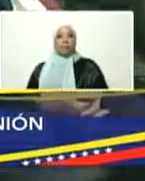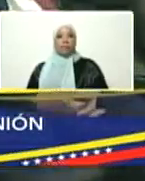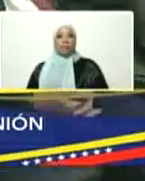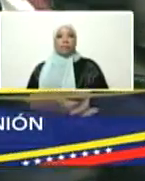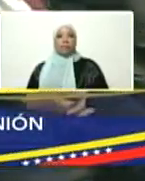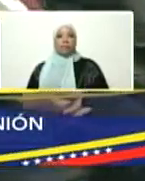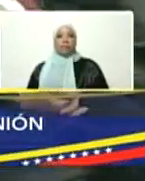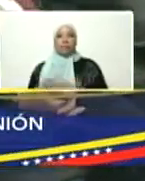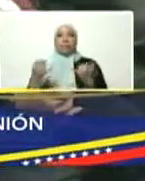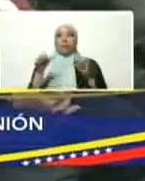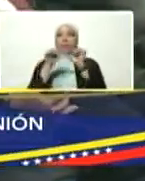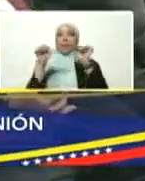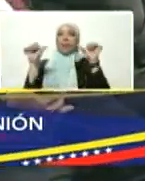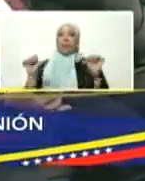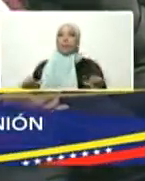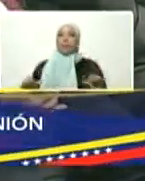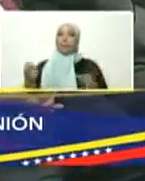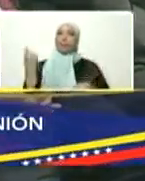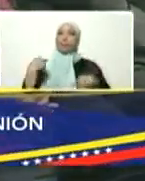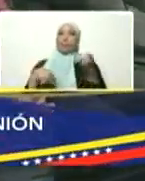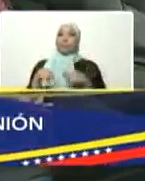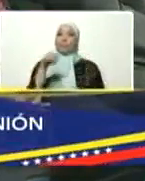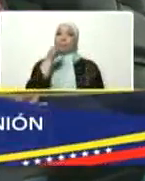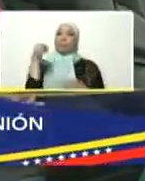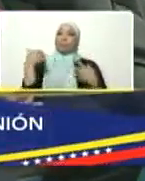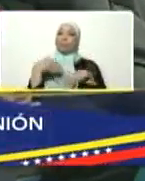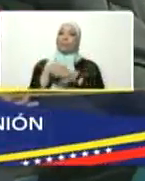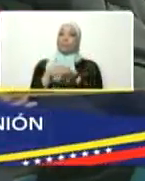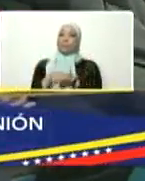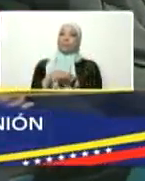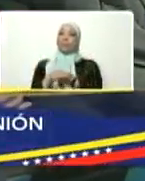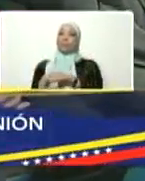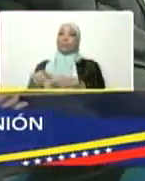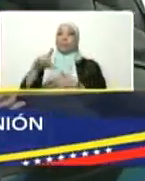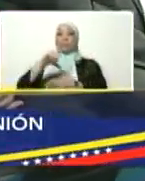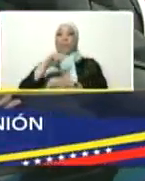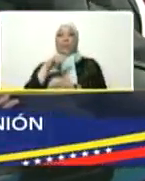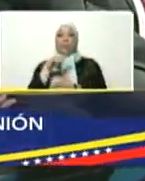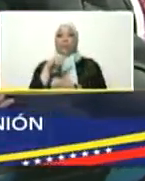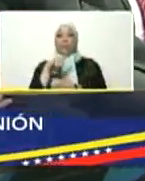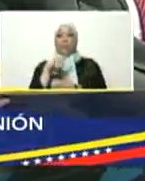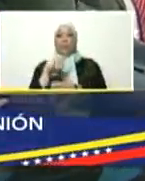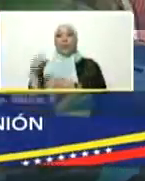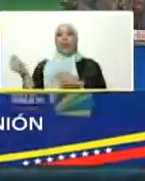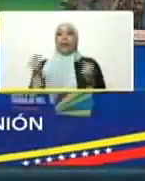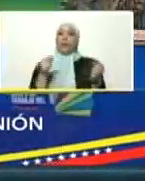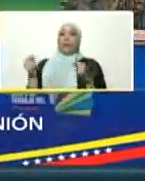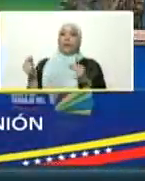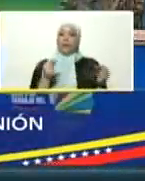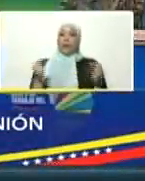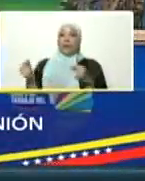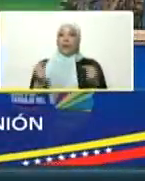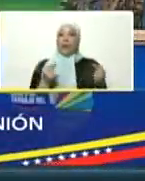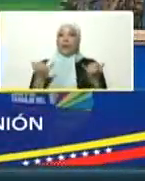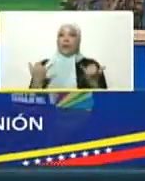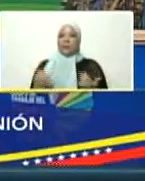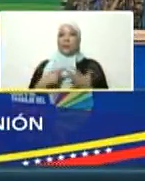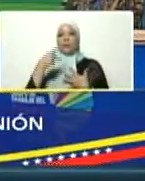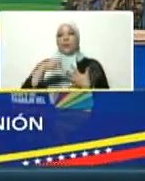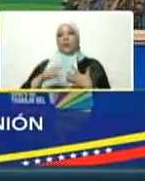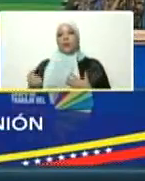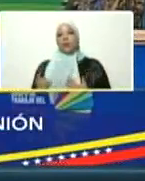Un sistema multimonetario integrado de América Latina y el Caribe. Bueno, eso es un debate que está por abrir. Hay quienes proponen una